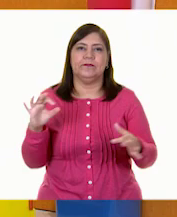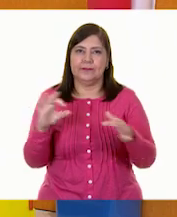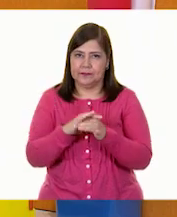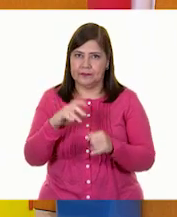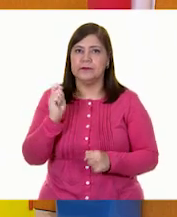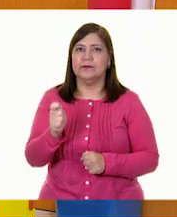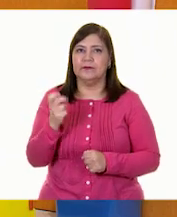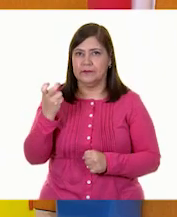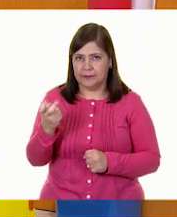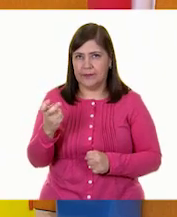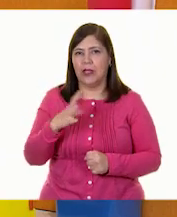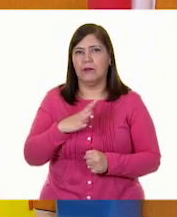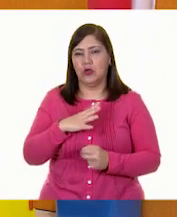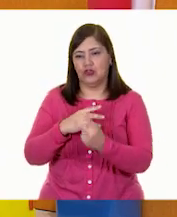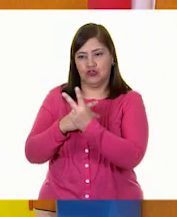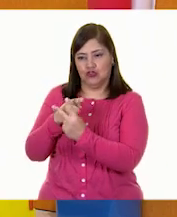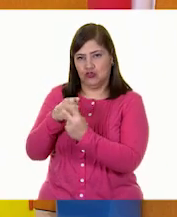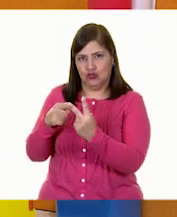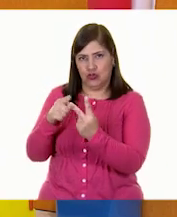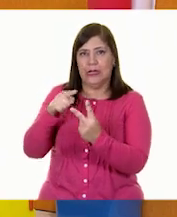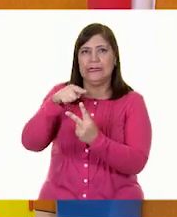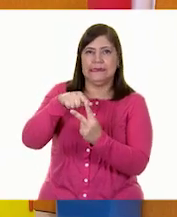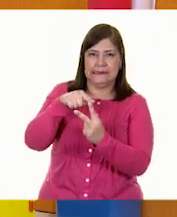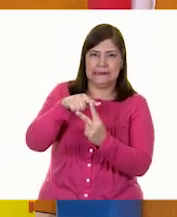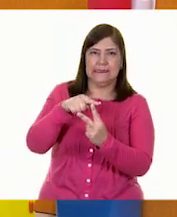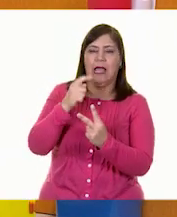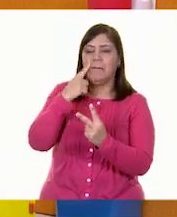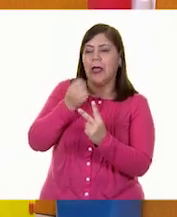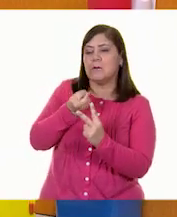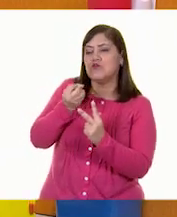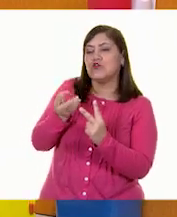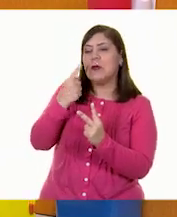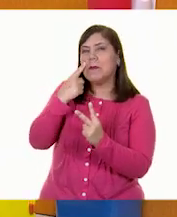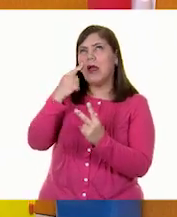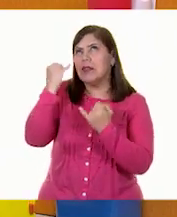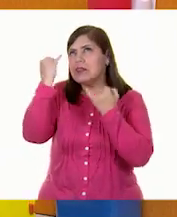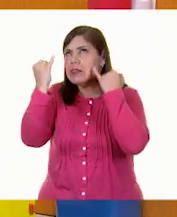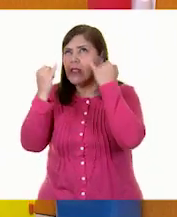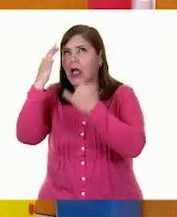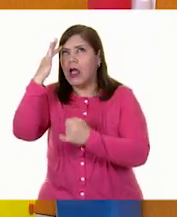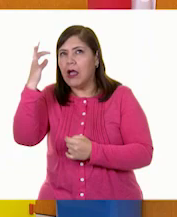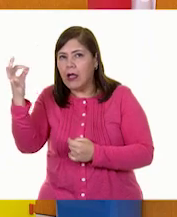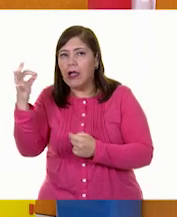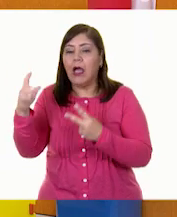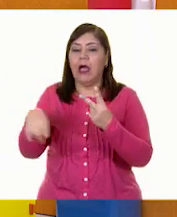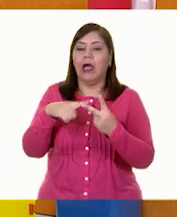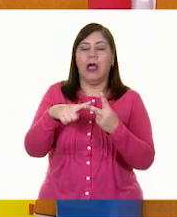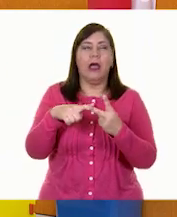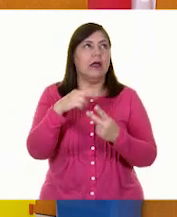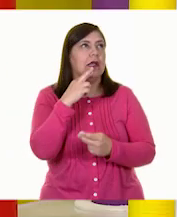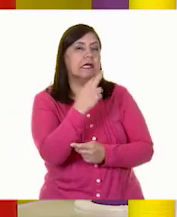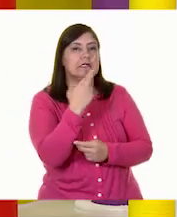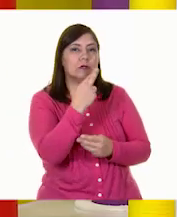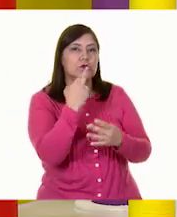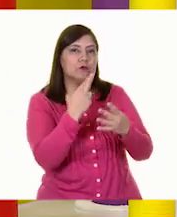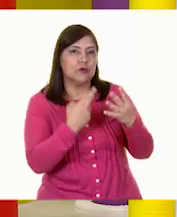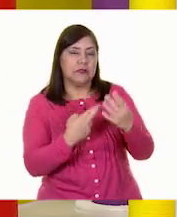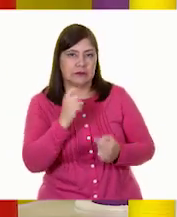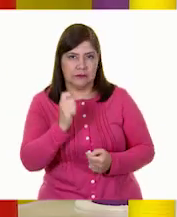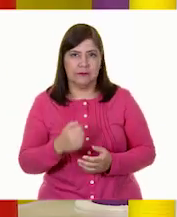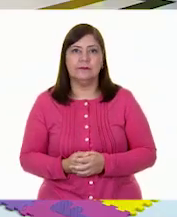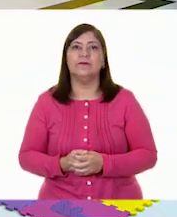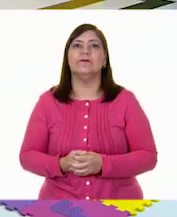estos personajes, bueno, la Esfinge le planteaba acertijos que son como adivinanzas. Ajá. Y Edipo las contestaba. Exacto. Entonces, por